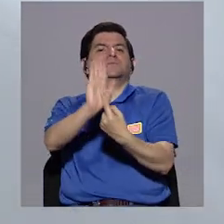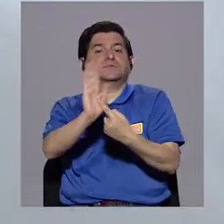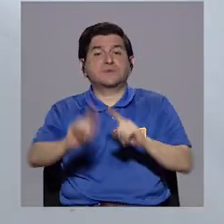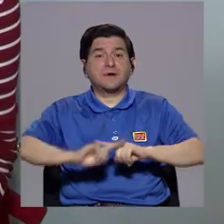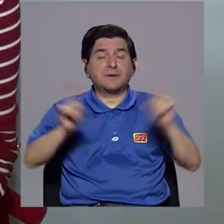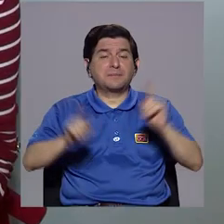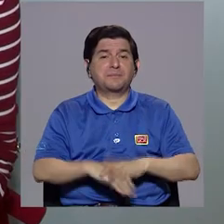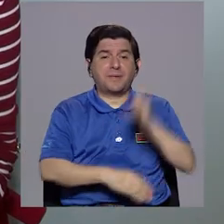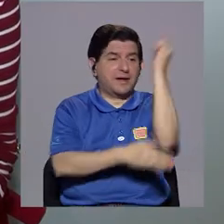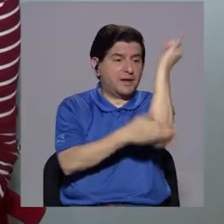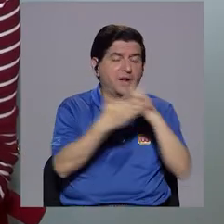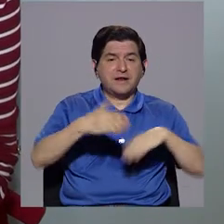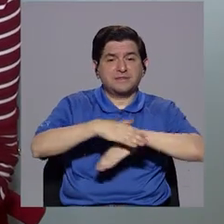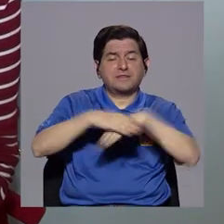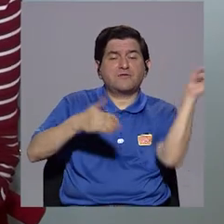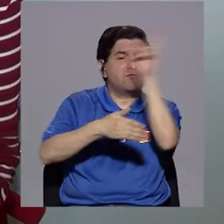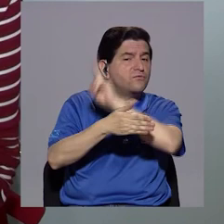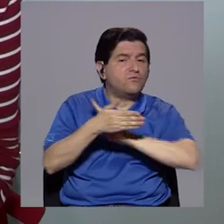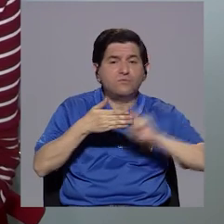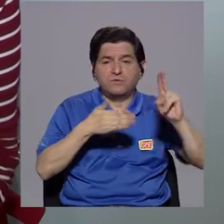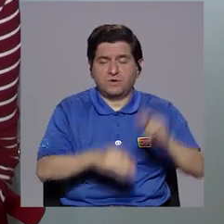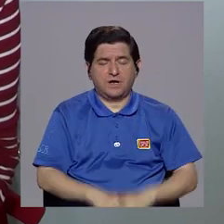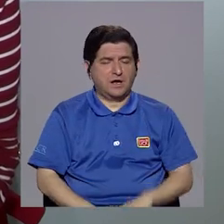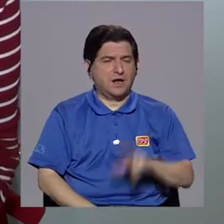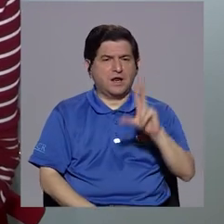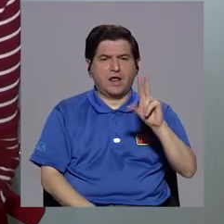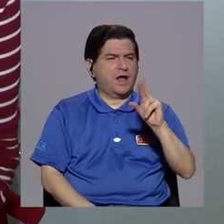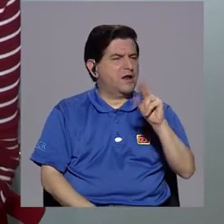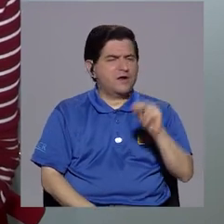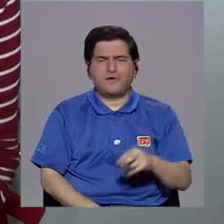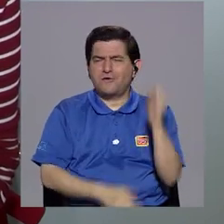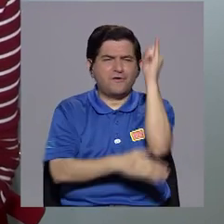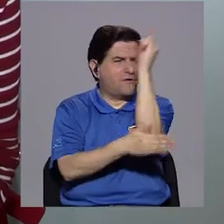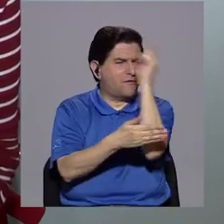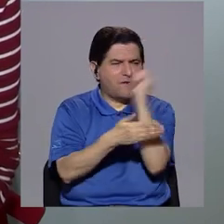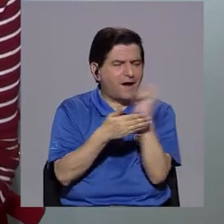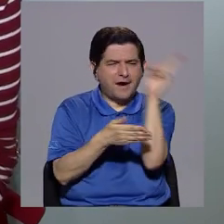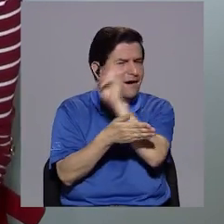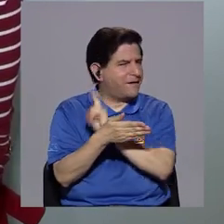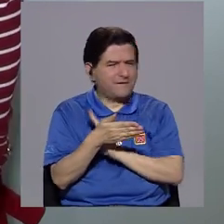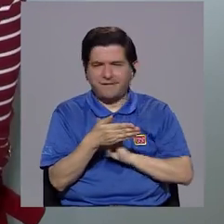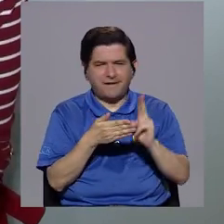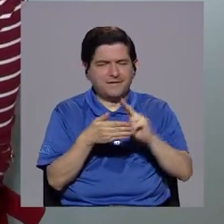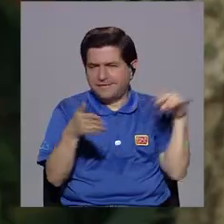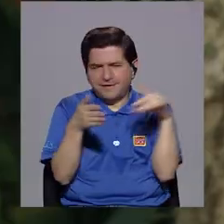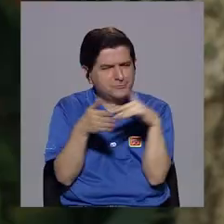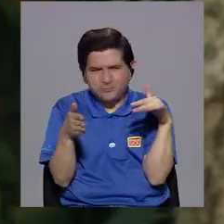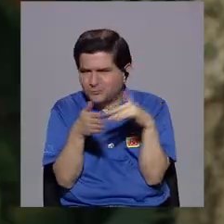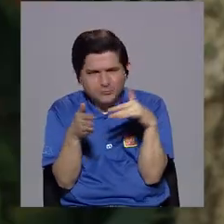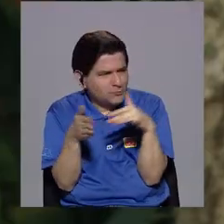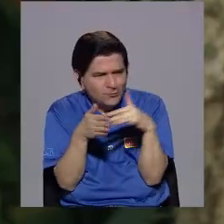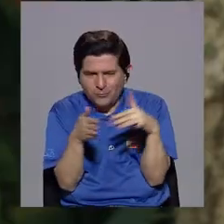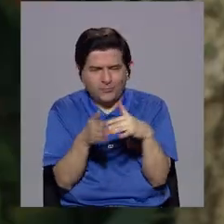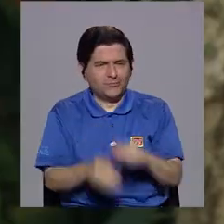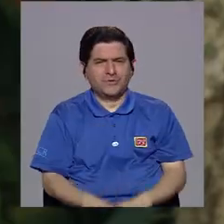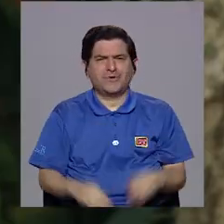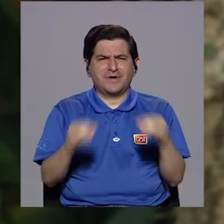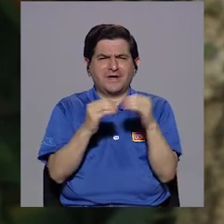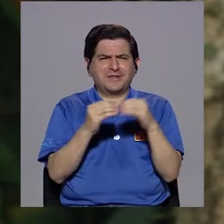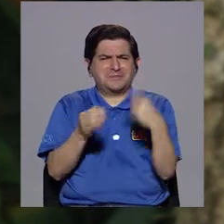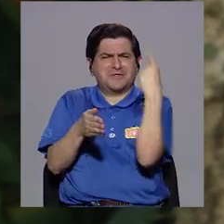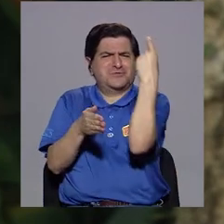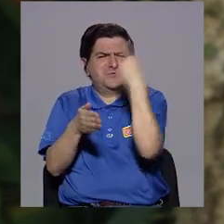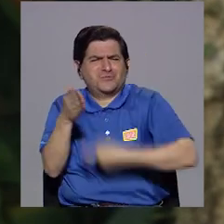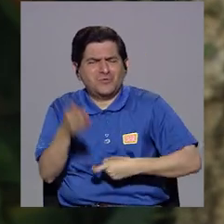afuera, pero es un arte fuera de la academia, no es un arte como, ¿verdad?, de universidad, de estudiar, sino que es un arte